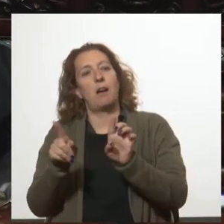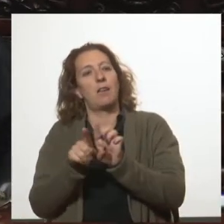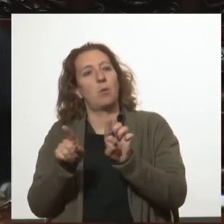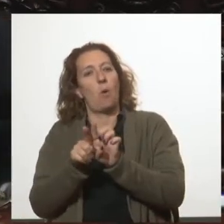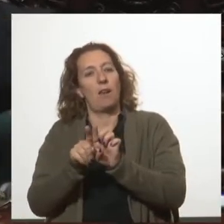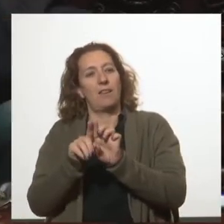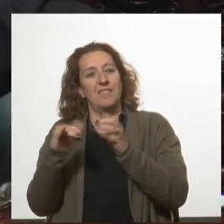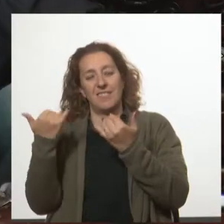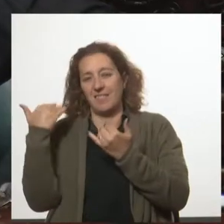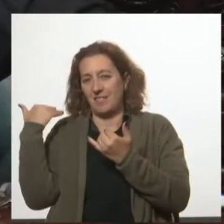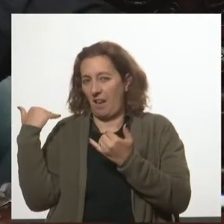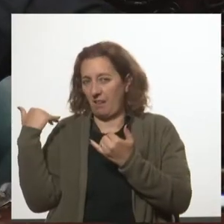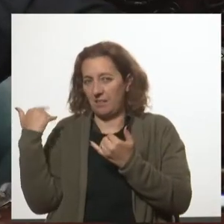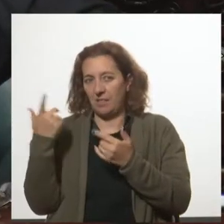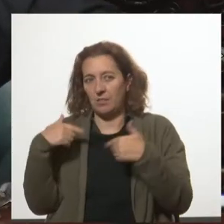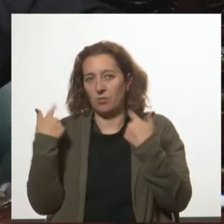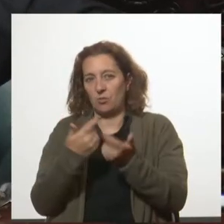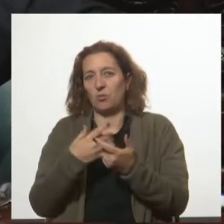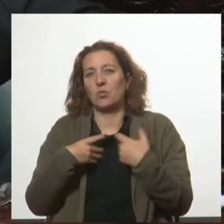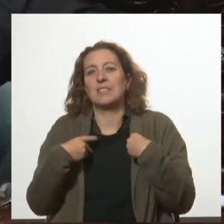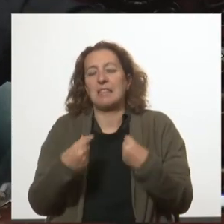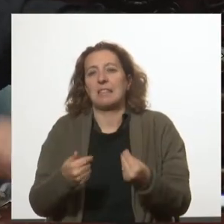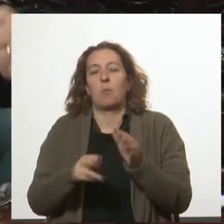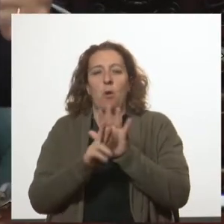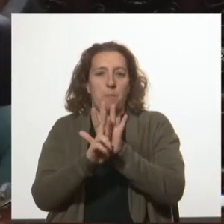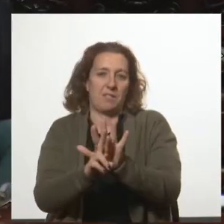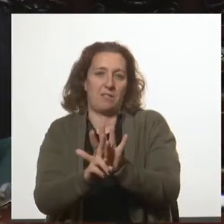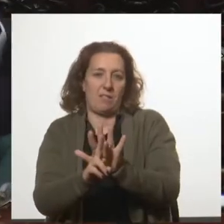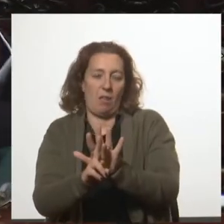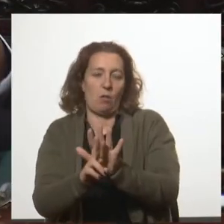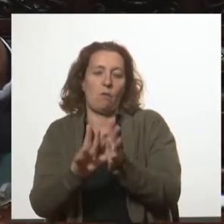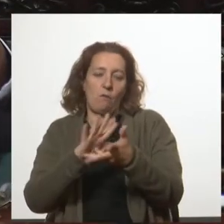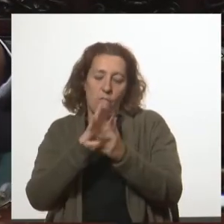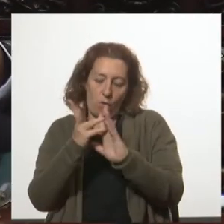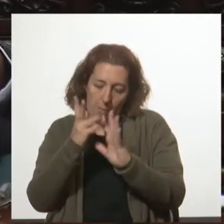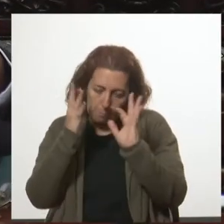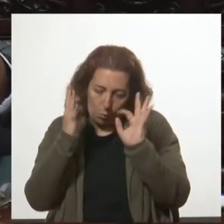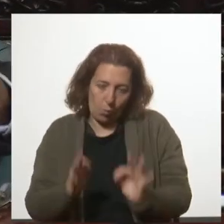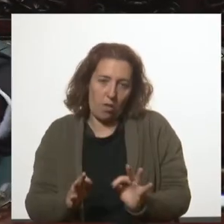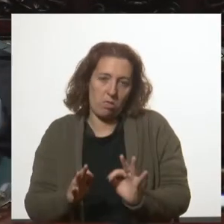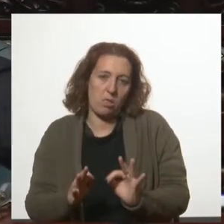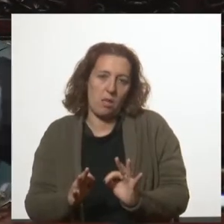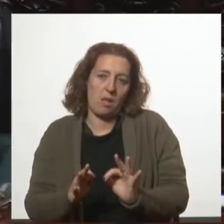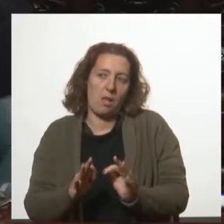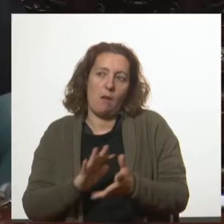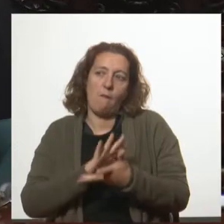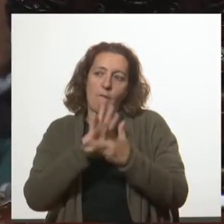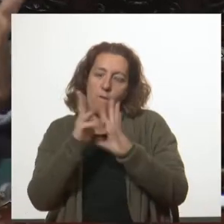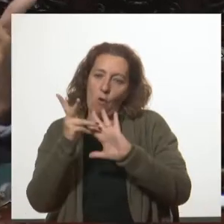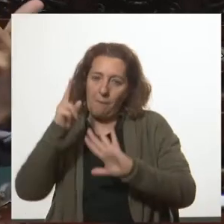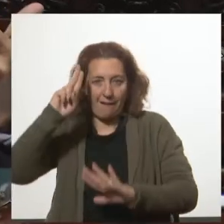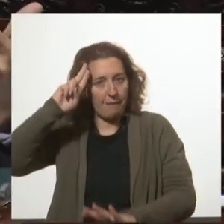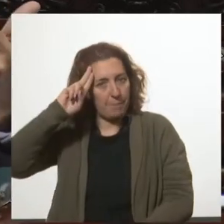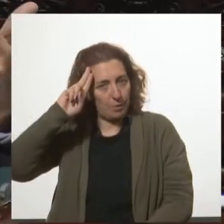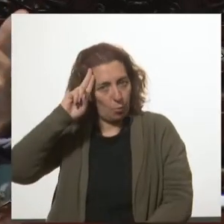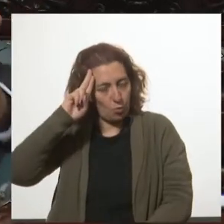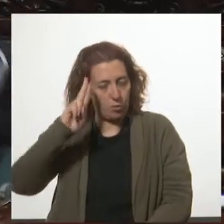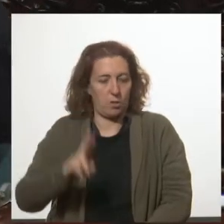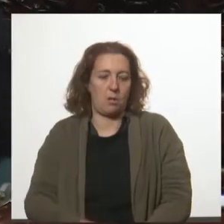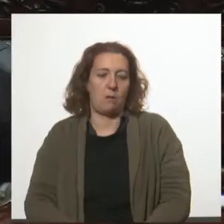y que nos sentimos representados en forma prudente en forma respetuosa